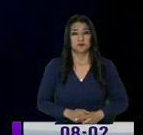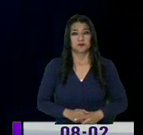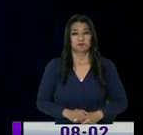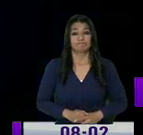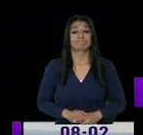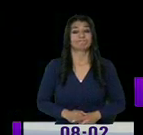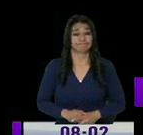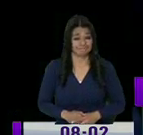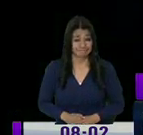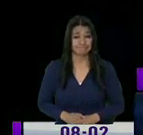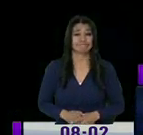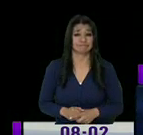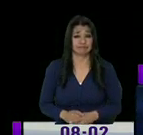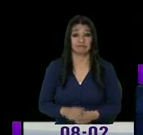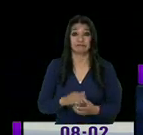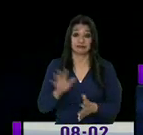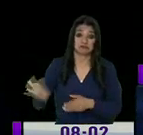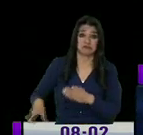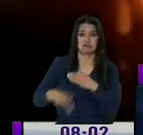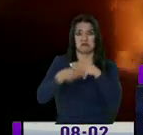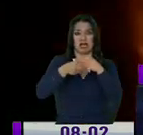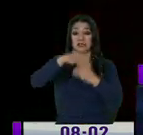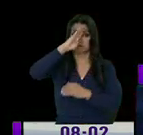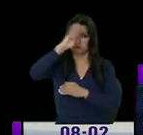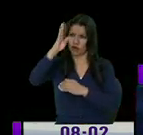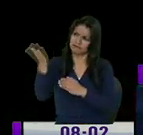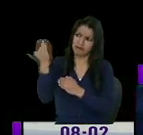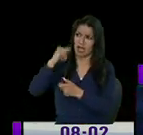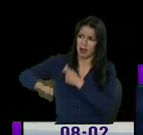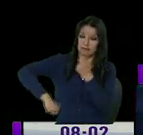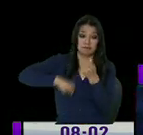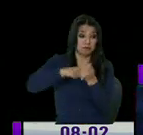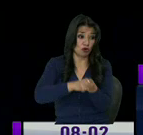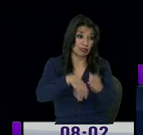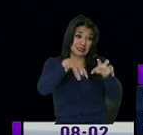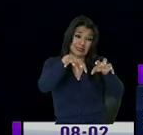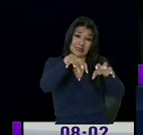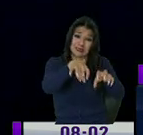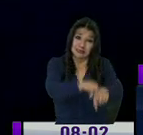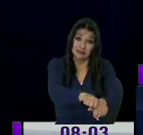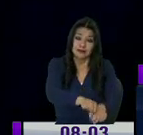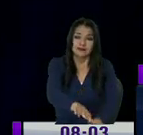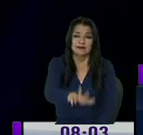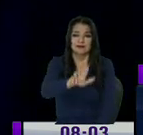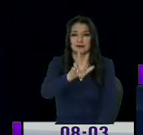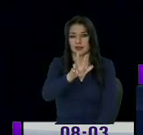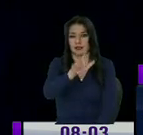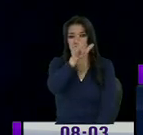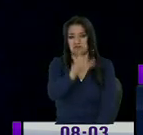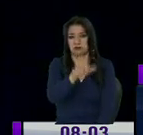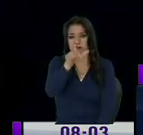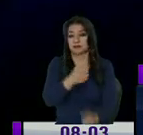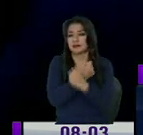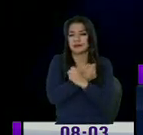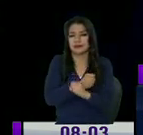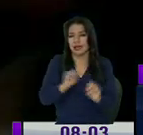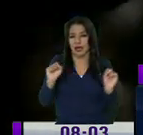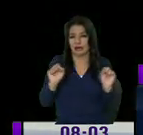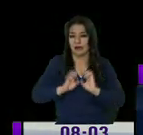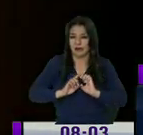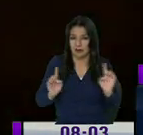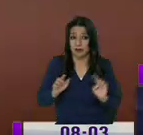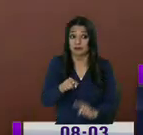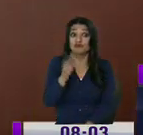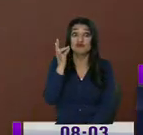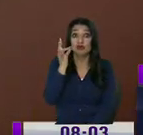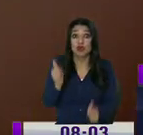Fue entonces que llegaron los refuerzos y solo pudieron rescatar de la furia de la ciudadanía a 3 de ellos, incluida una mujer